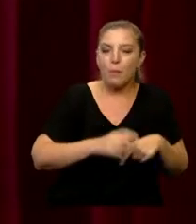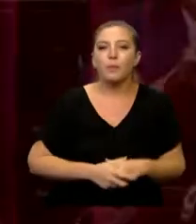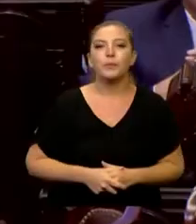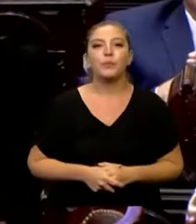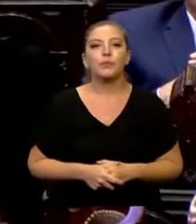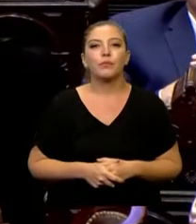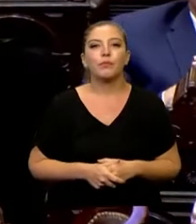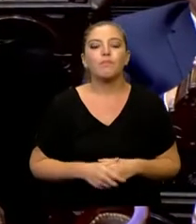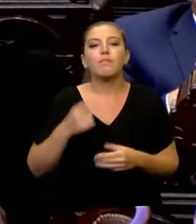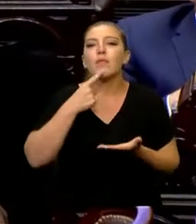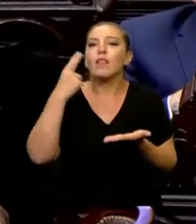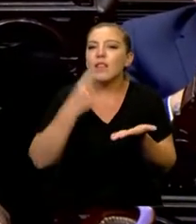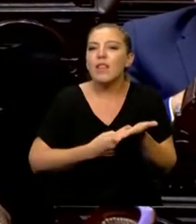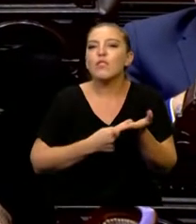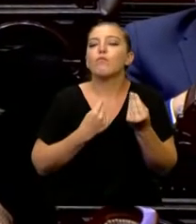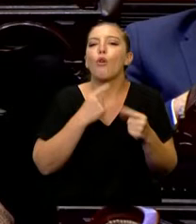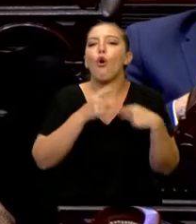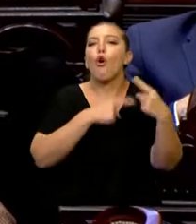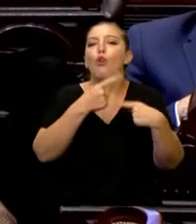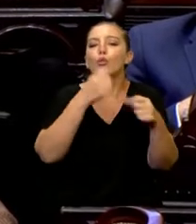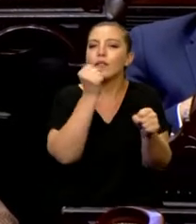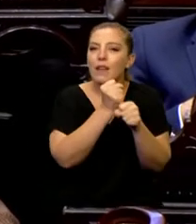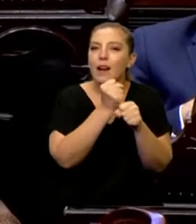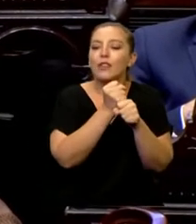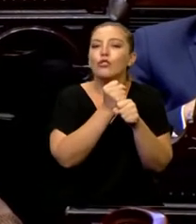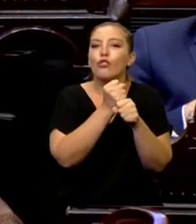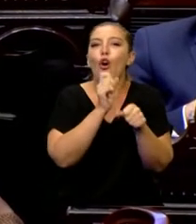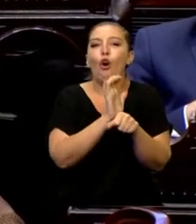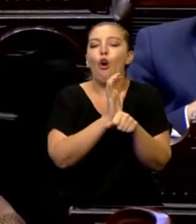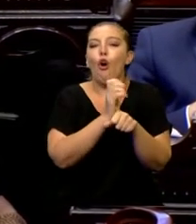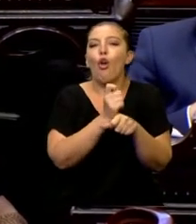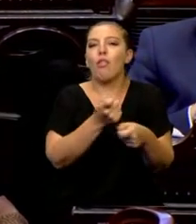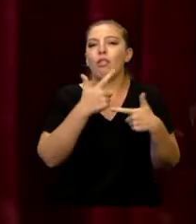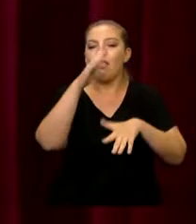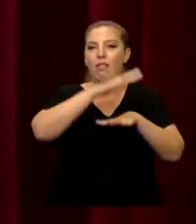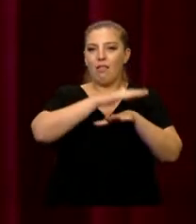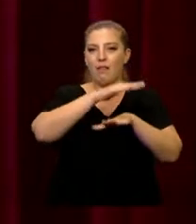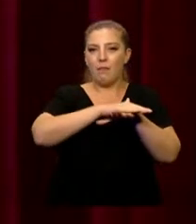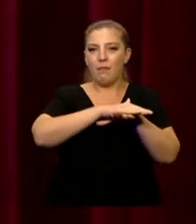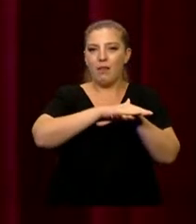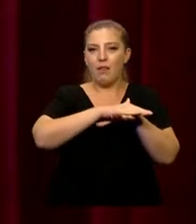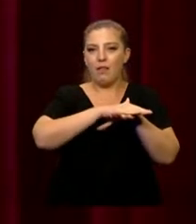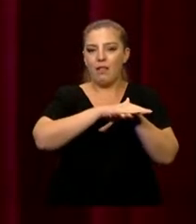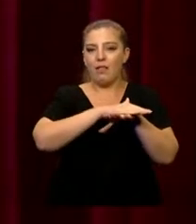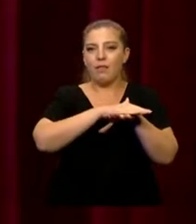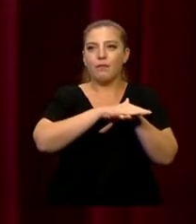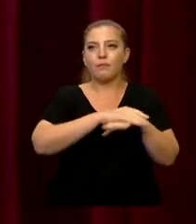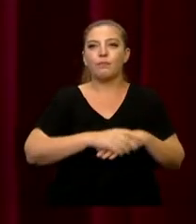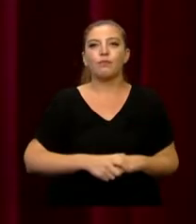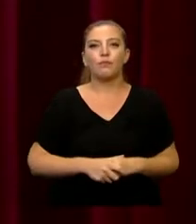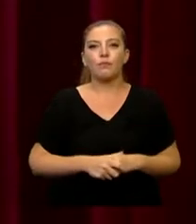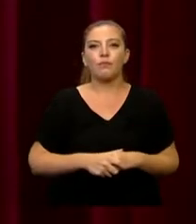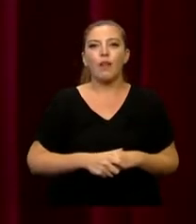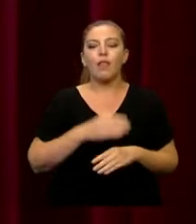de seguir trabajando o de seguir dándome la responsabilidad de liderar